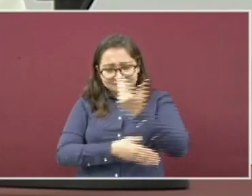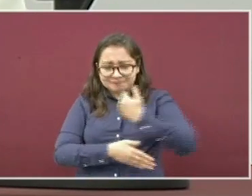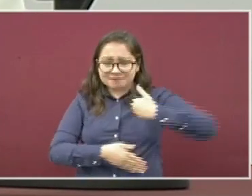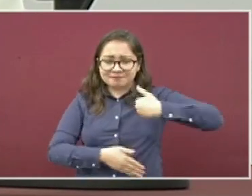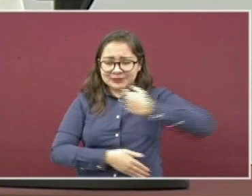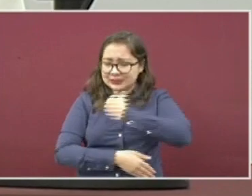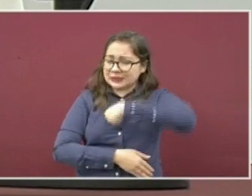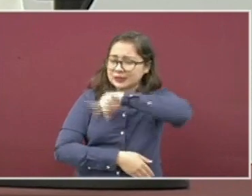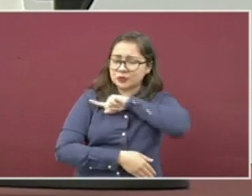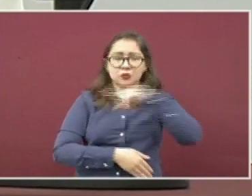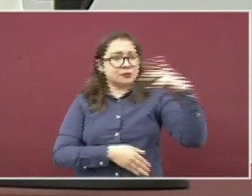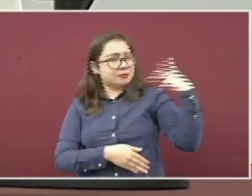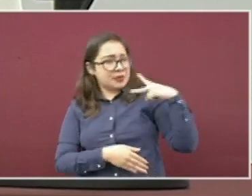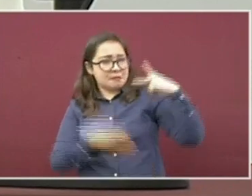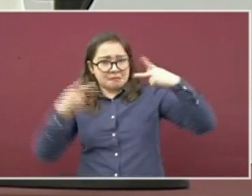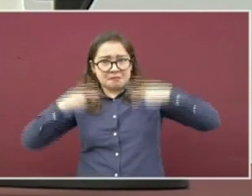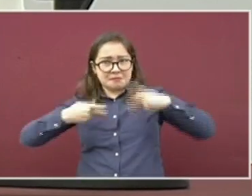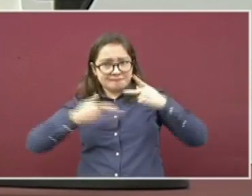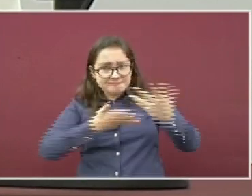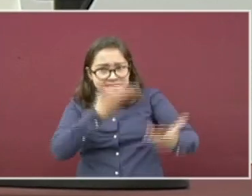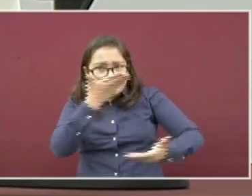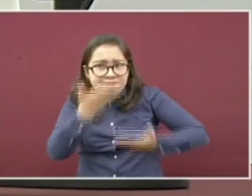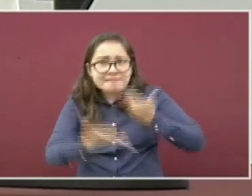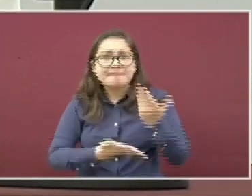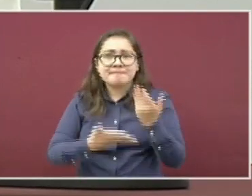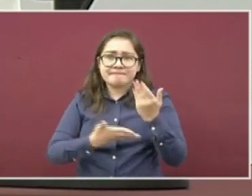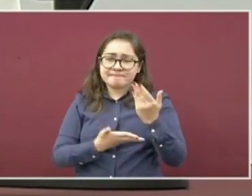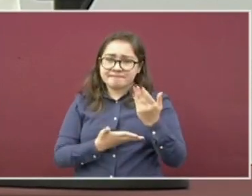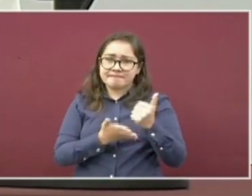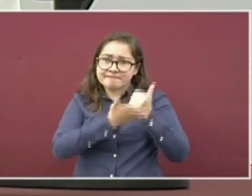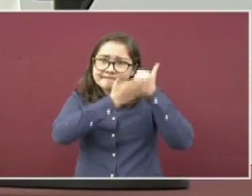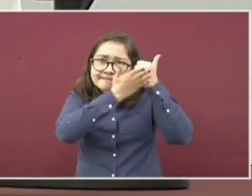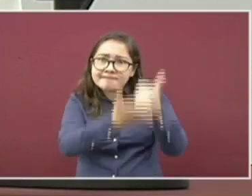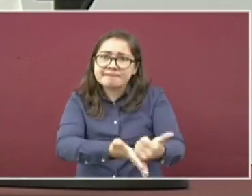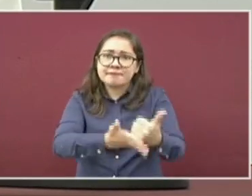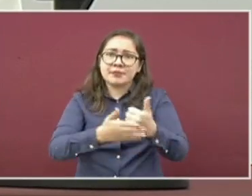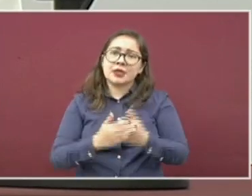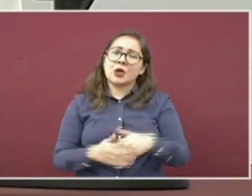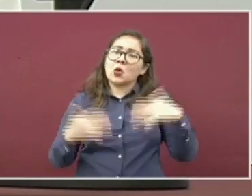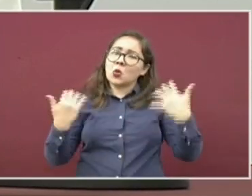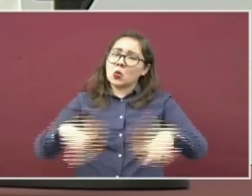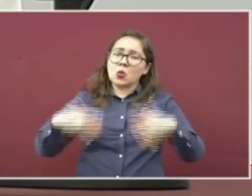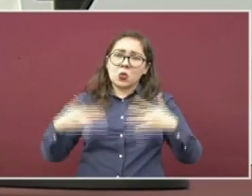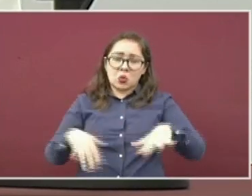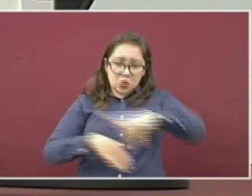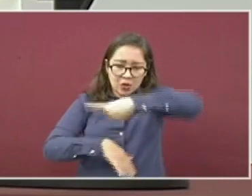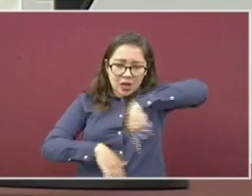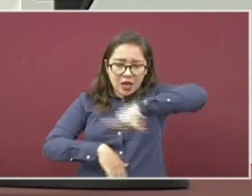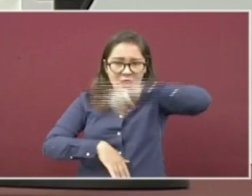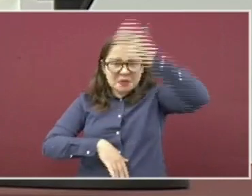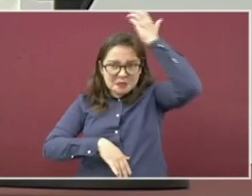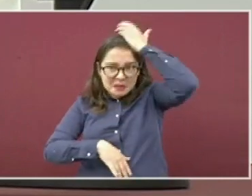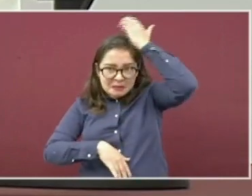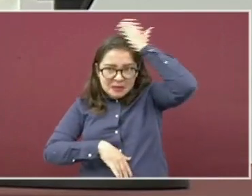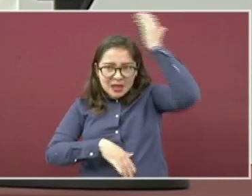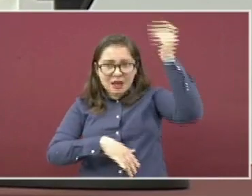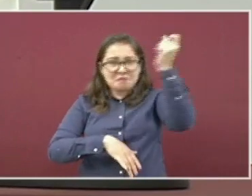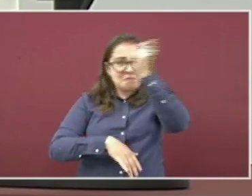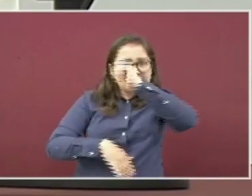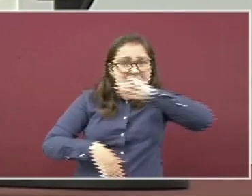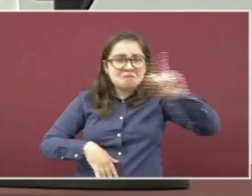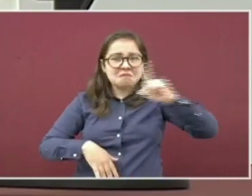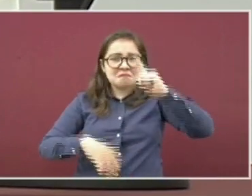veracruzanas. Es un hecho que los profesionales de la enfermería son de los pilares